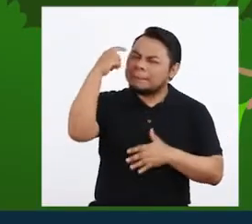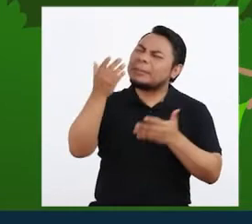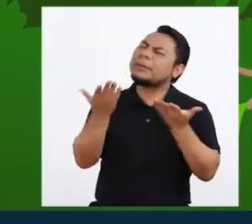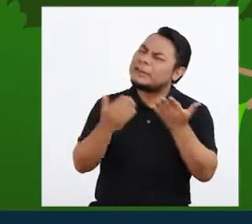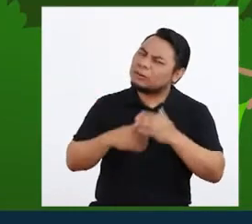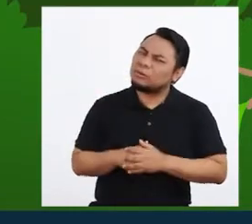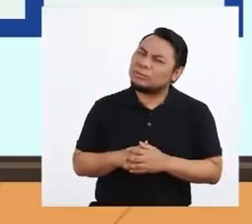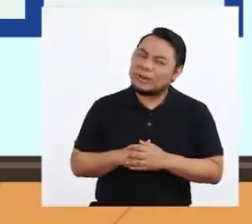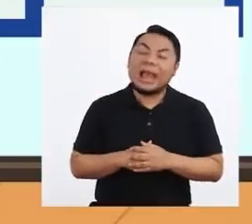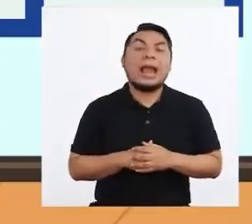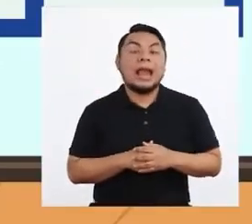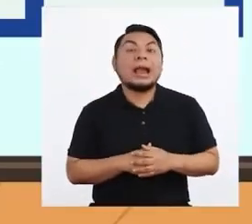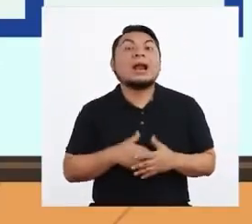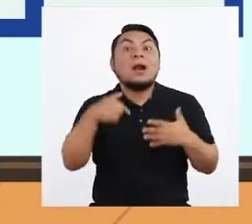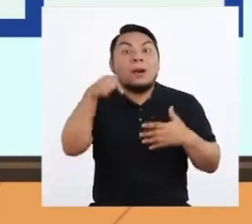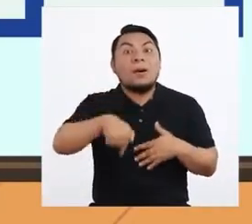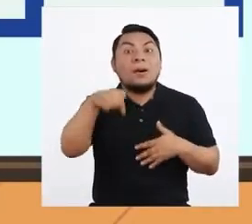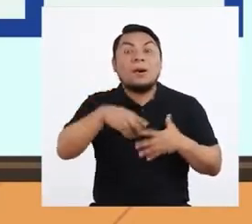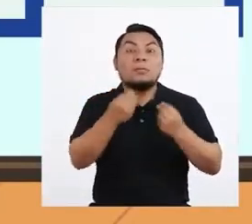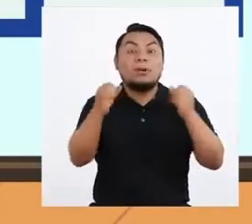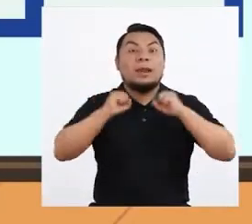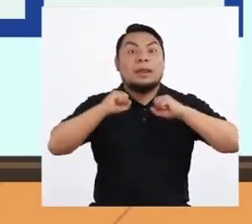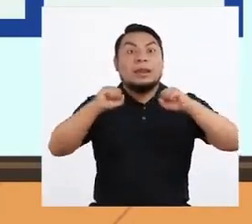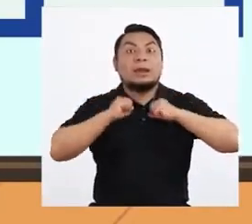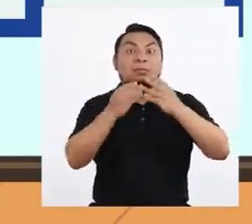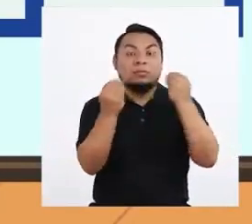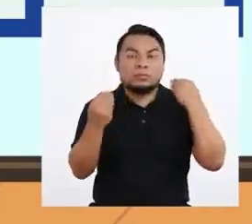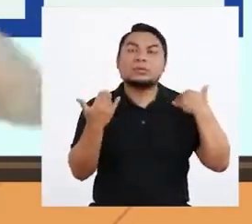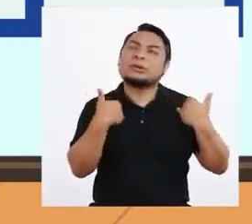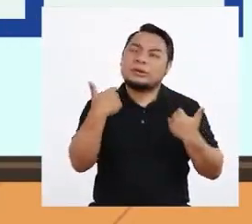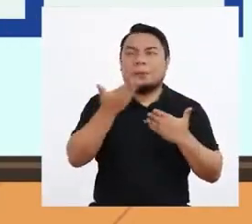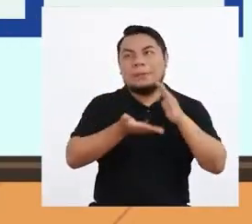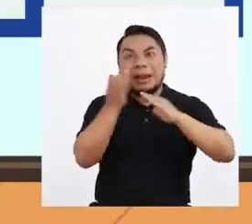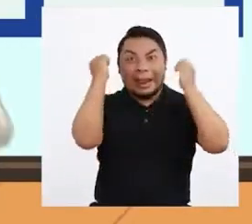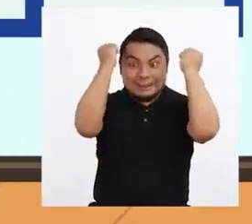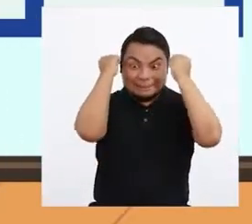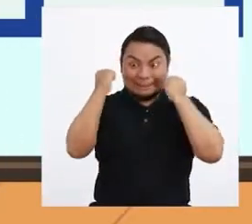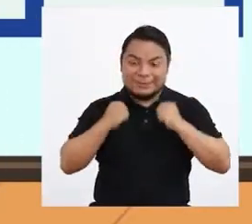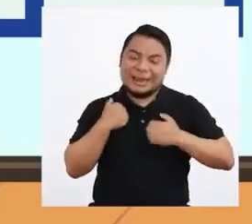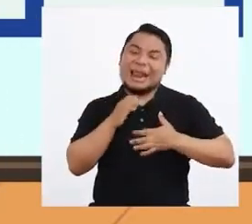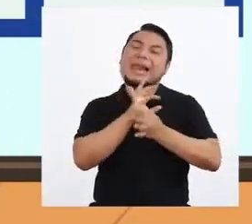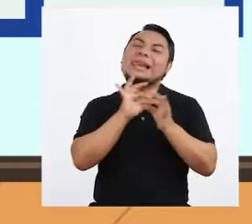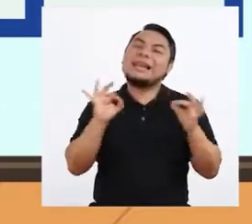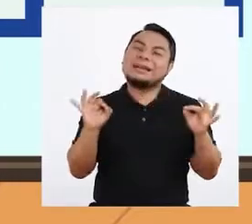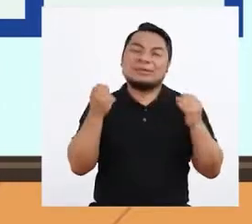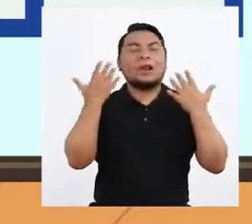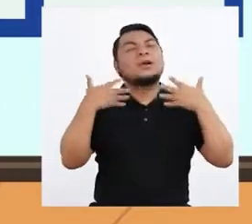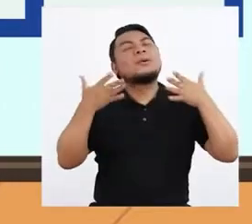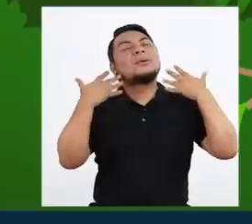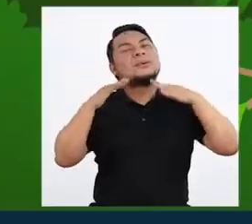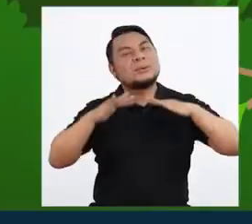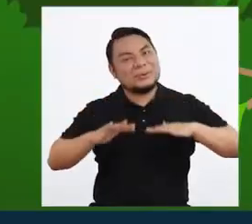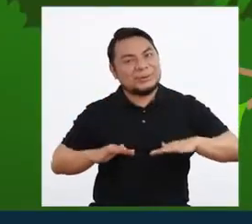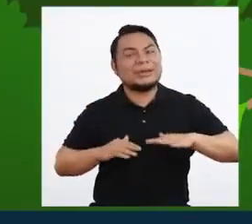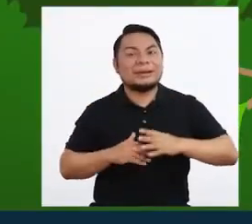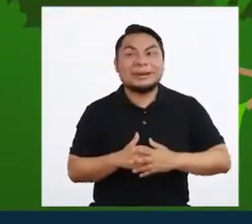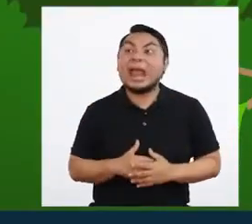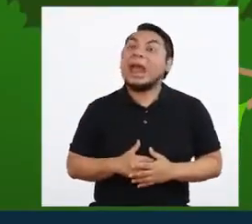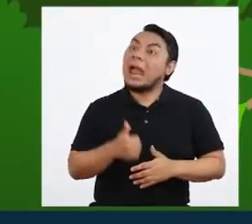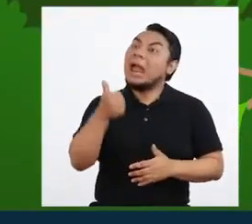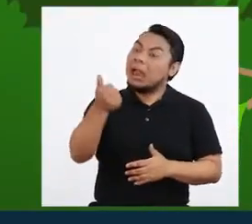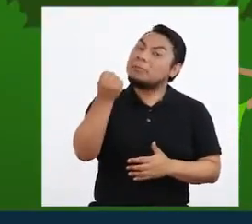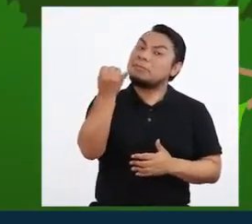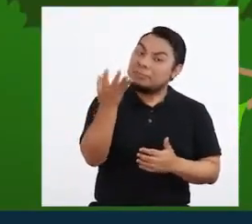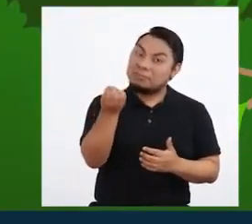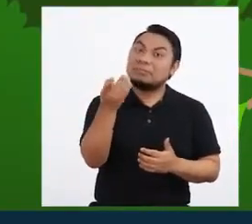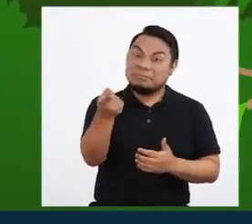pensando? Hoy ya hice bastante ejercicio, así que me daré un baño para estar limpio y muy fresco. Eres un